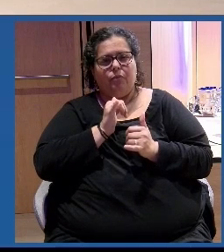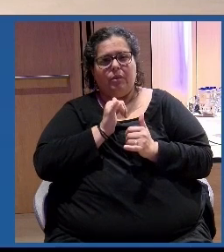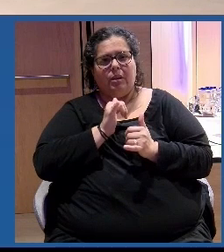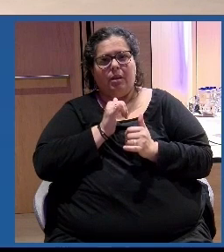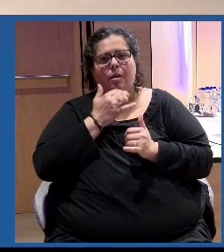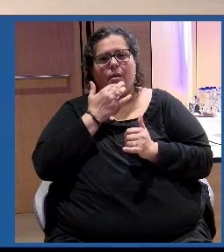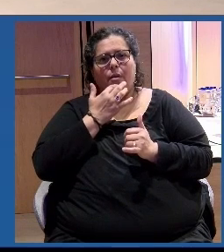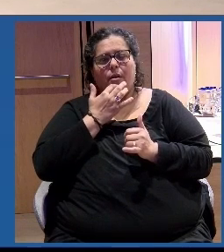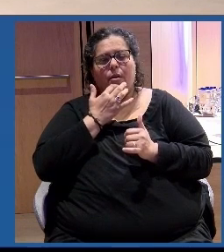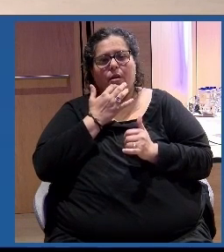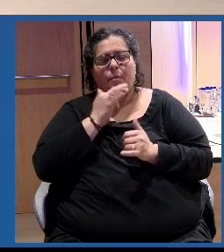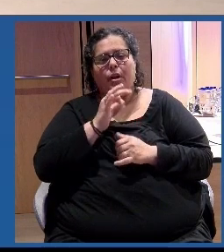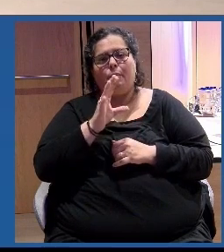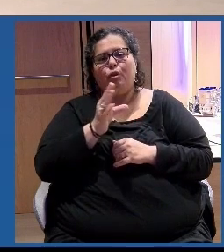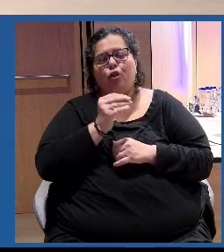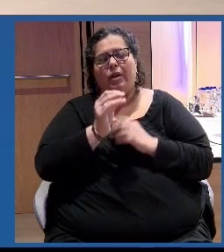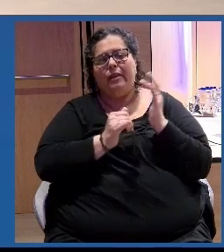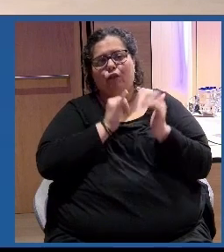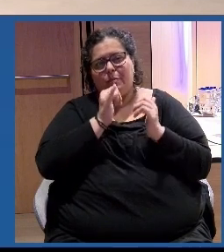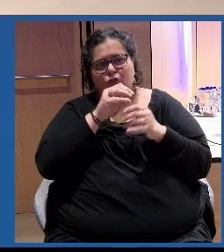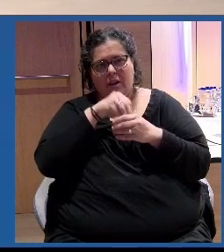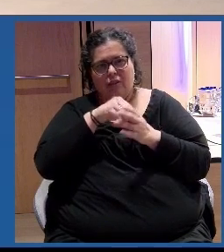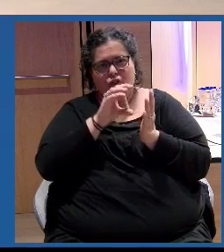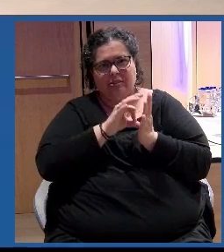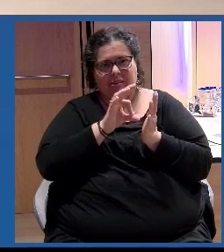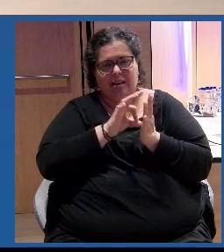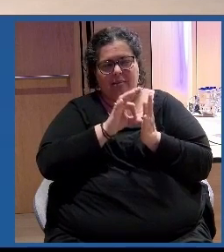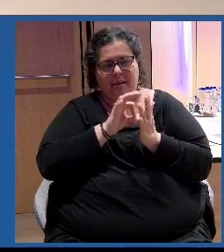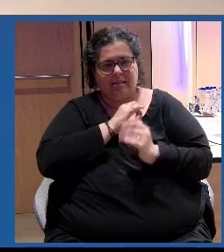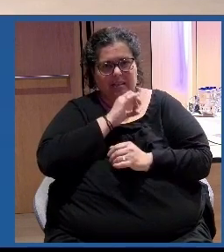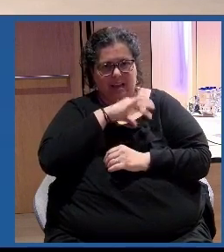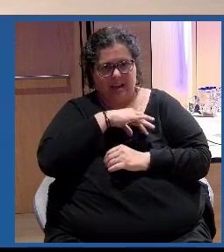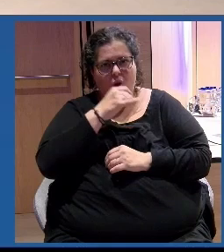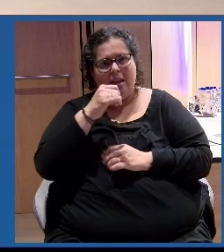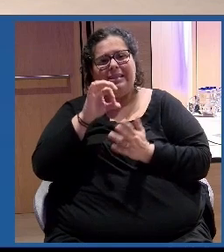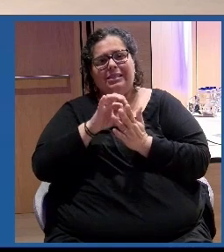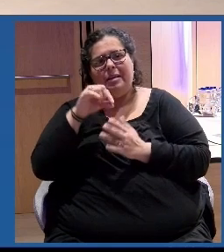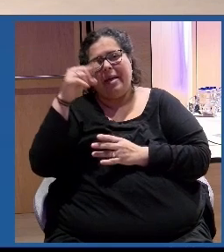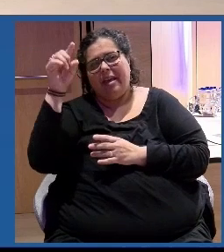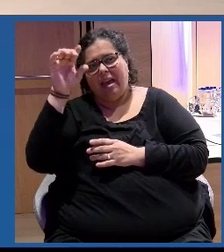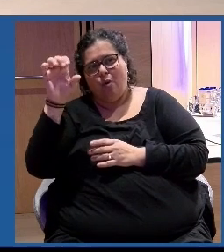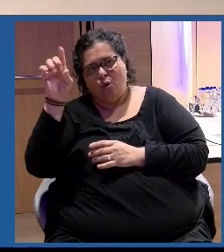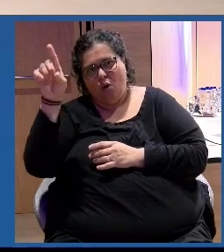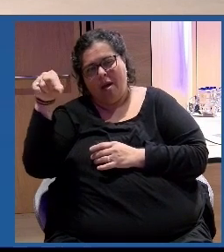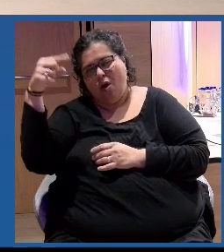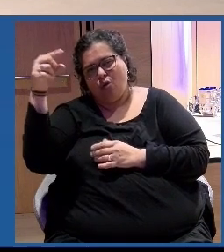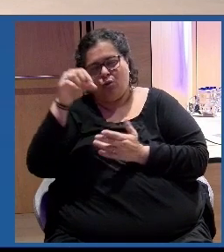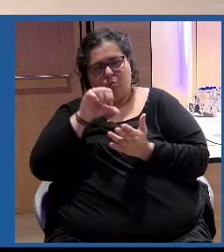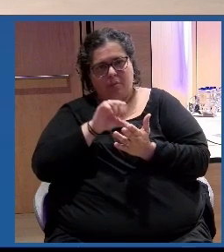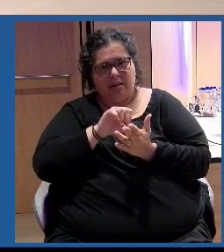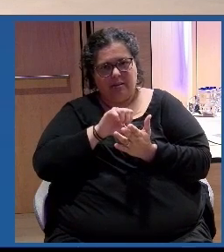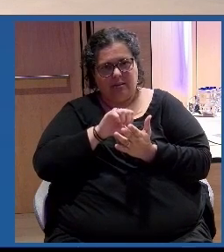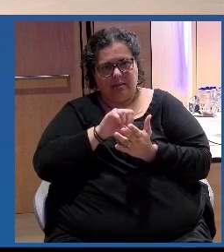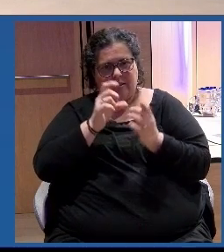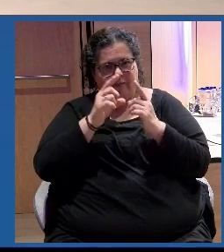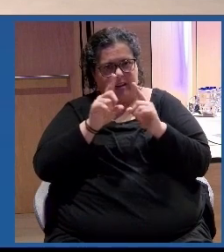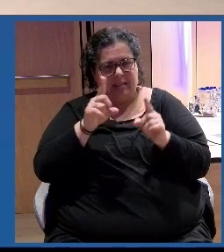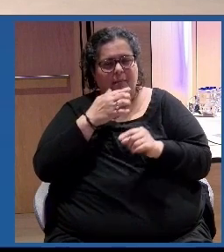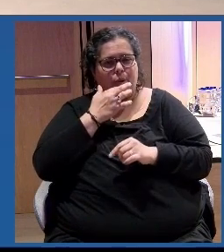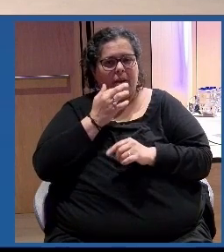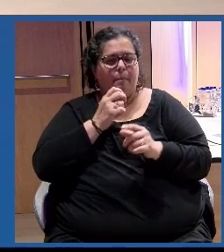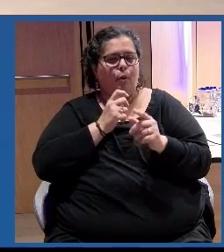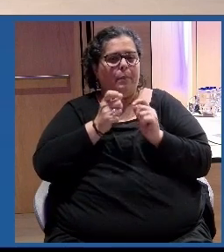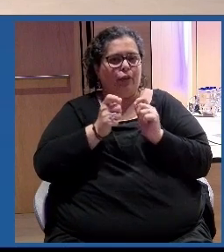que quiera en el sistema chileno y no tener problemas para que se le responda. En el sistema europeo y otros países debo identificarme y en algunos casos, si es periodista, como nos